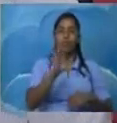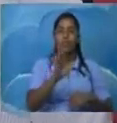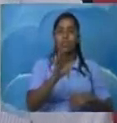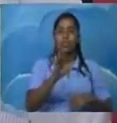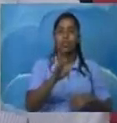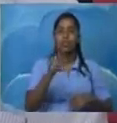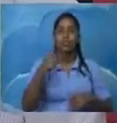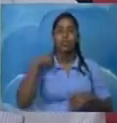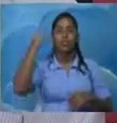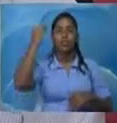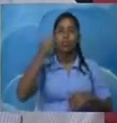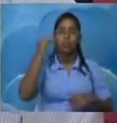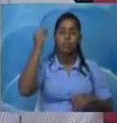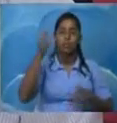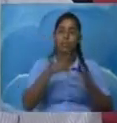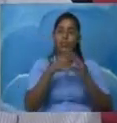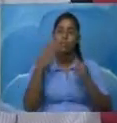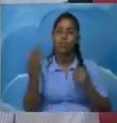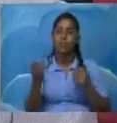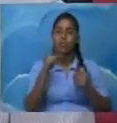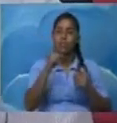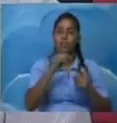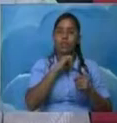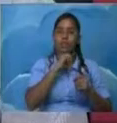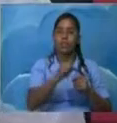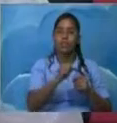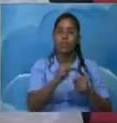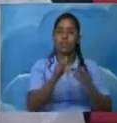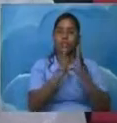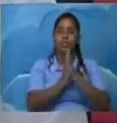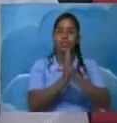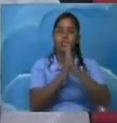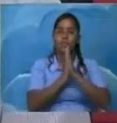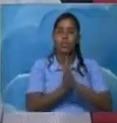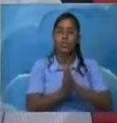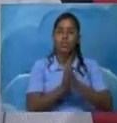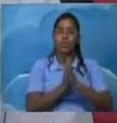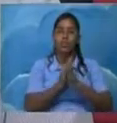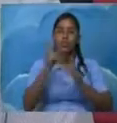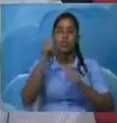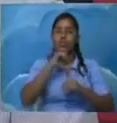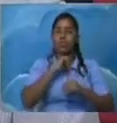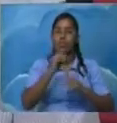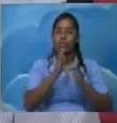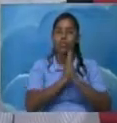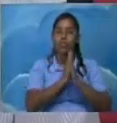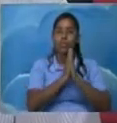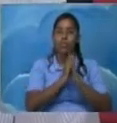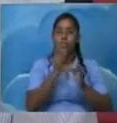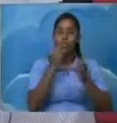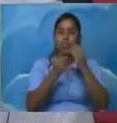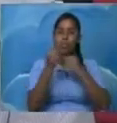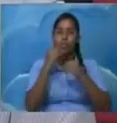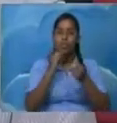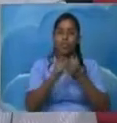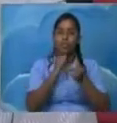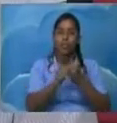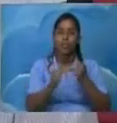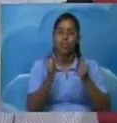pienso que eso no se quitaba con oración. Eso se quitaba era con queso,